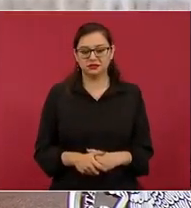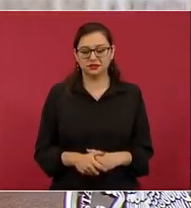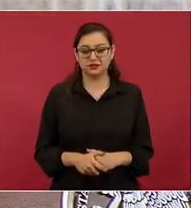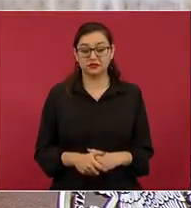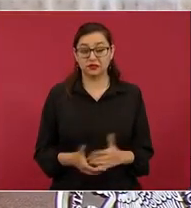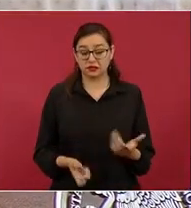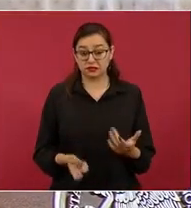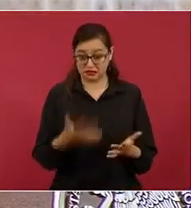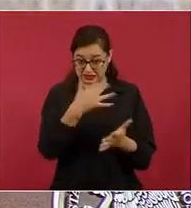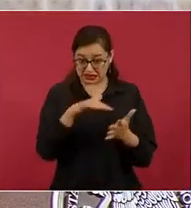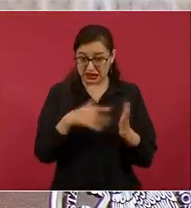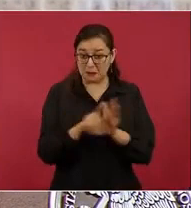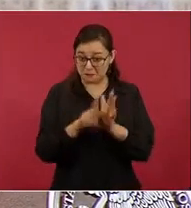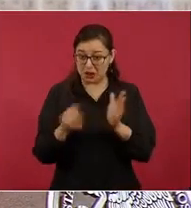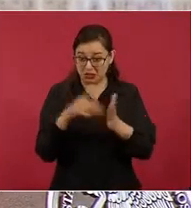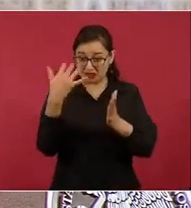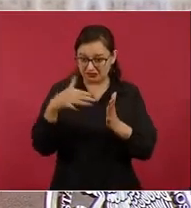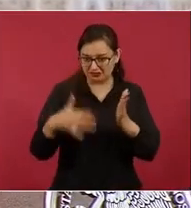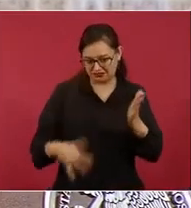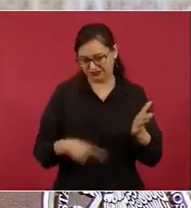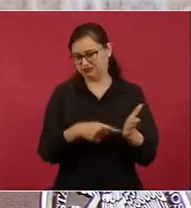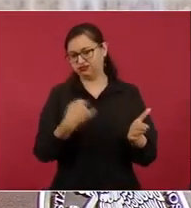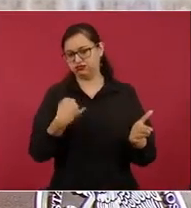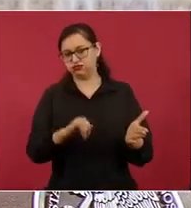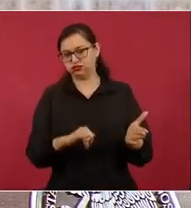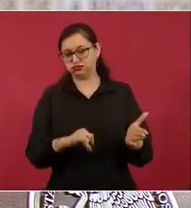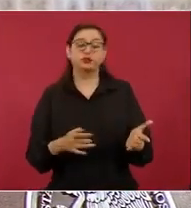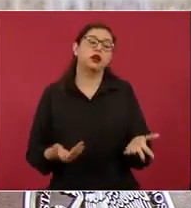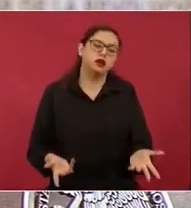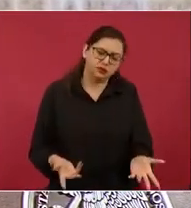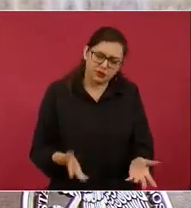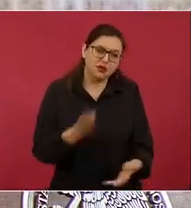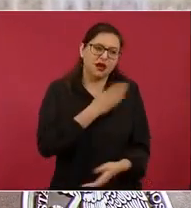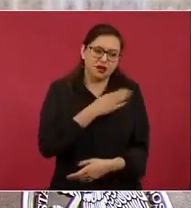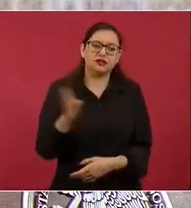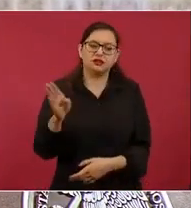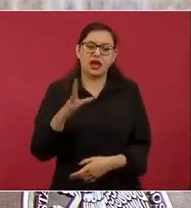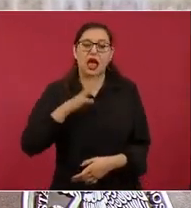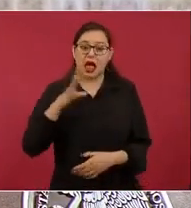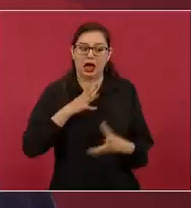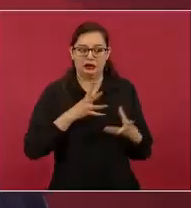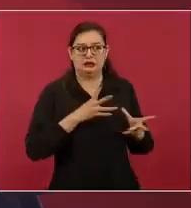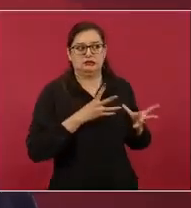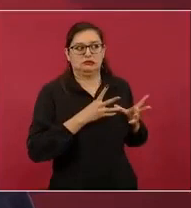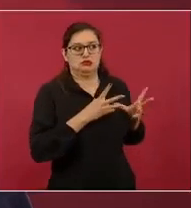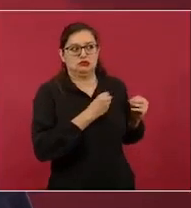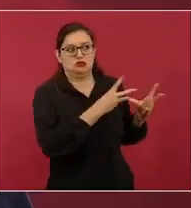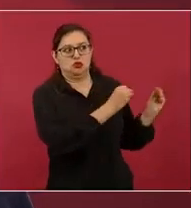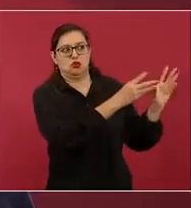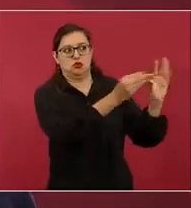Bueno, sí, sí hay, porque ya he dicho, ¿no? Y es cierto, hay millones de